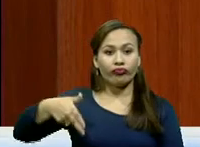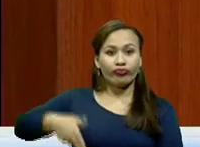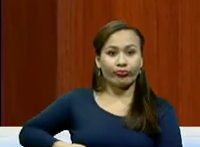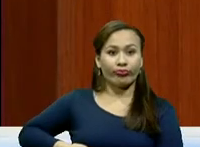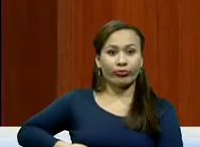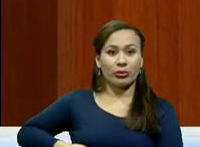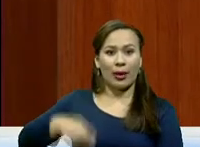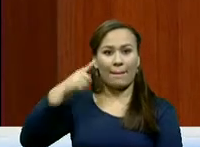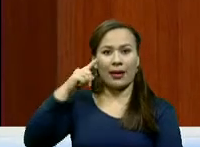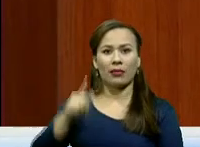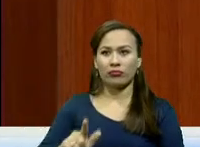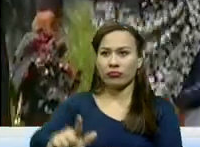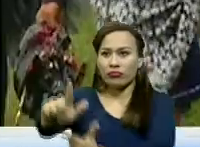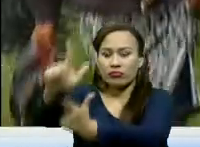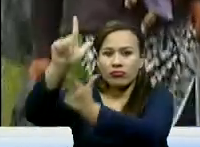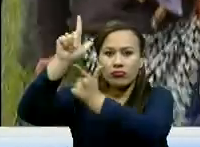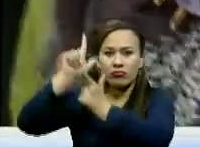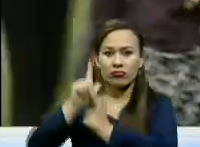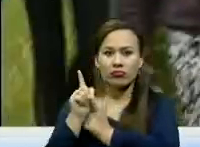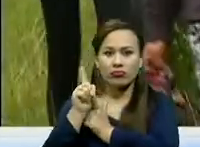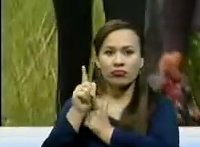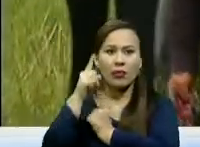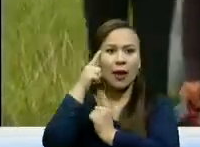para seguir en la batalla.